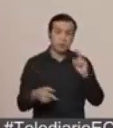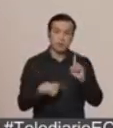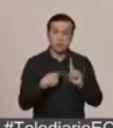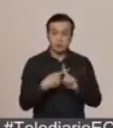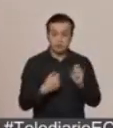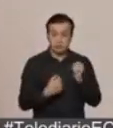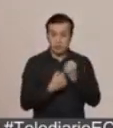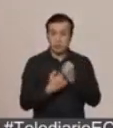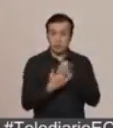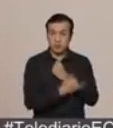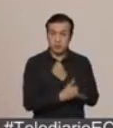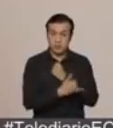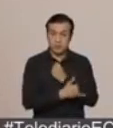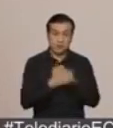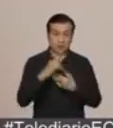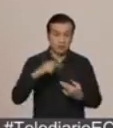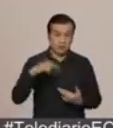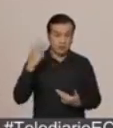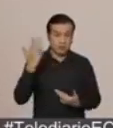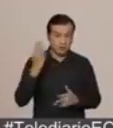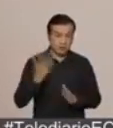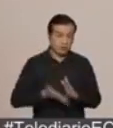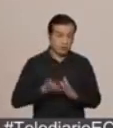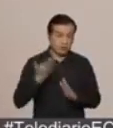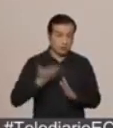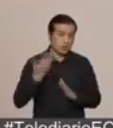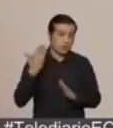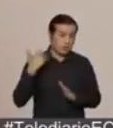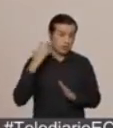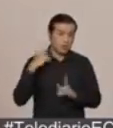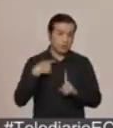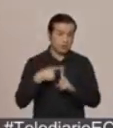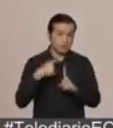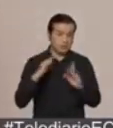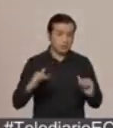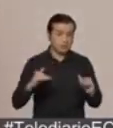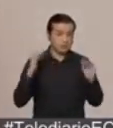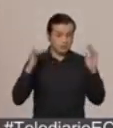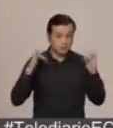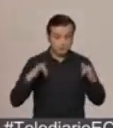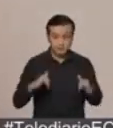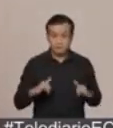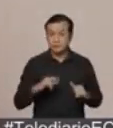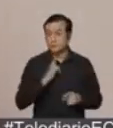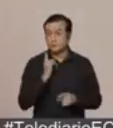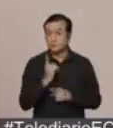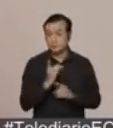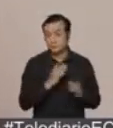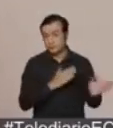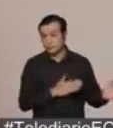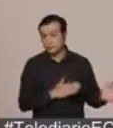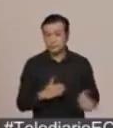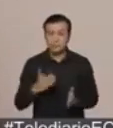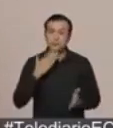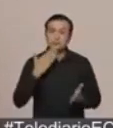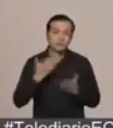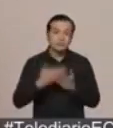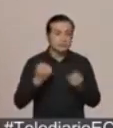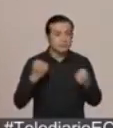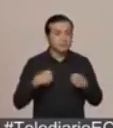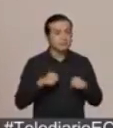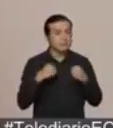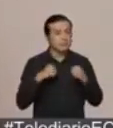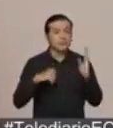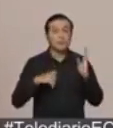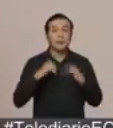somos de los pocos países en la región que ha logrado tener ese desempeño y se ha dado gracias al esfuerzo,